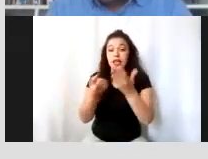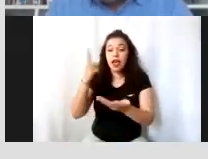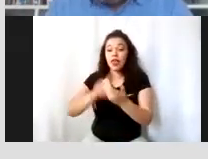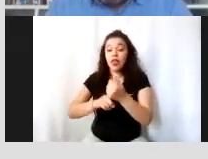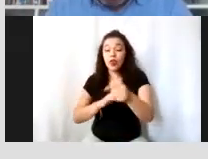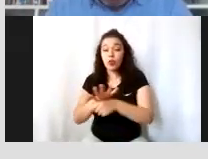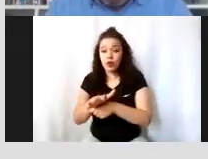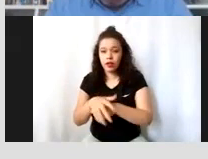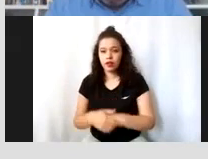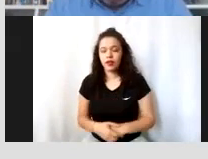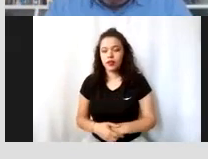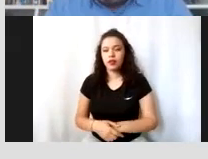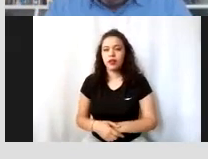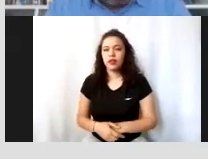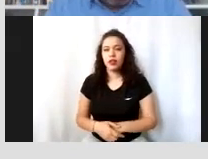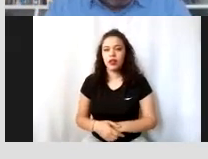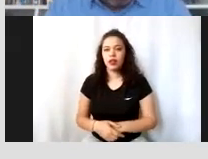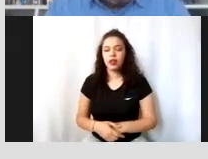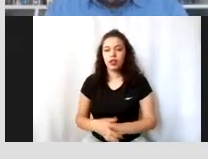están ahí. La sola clave del lector,